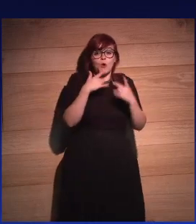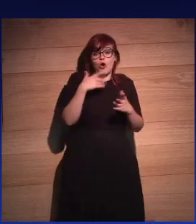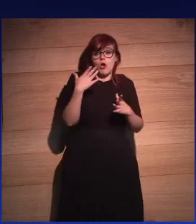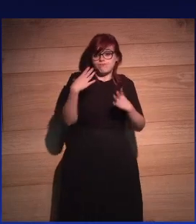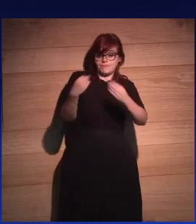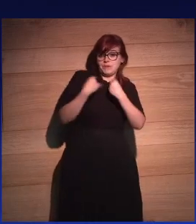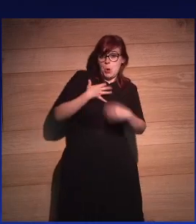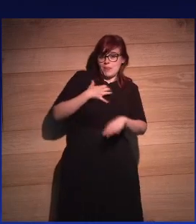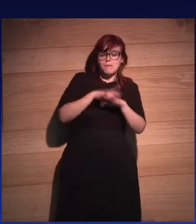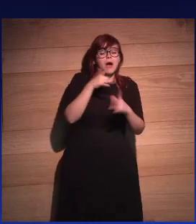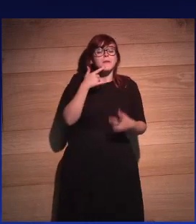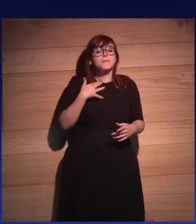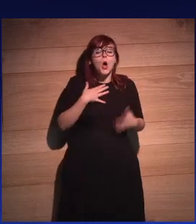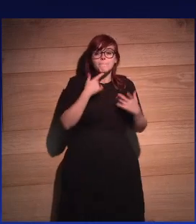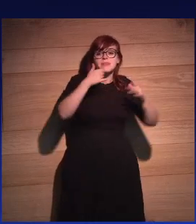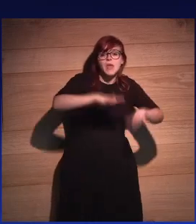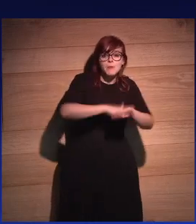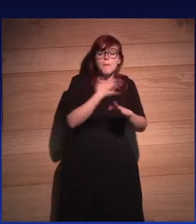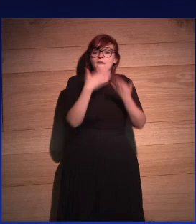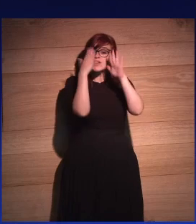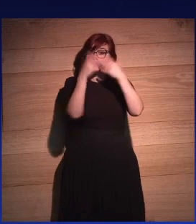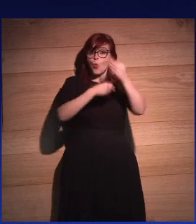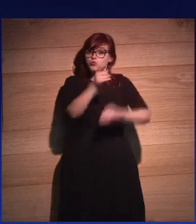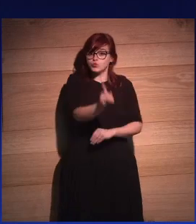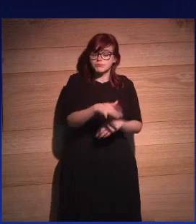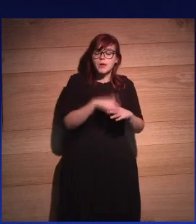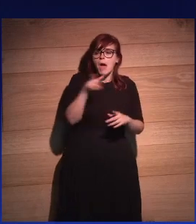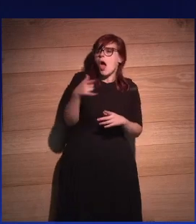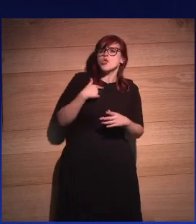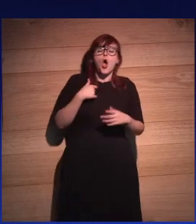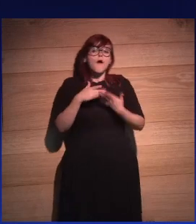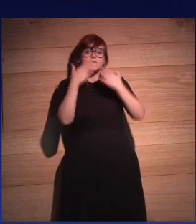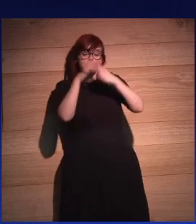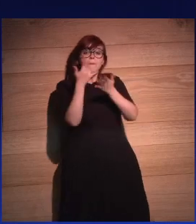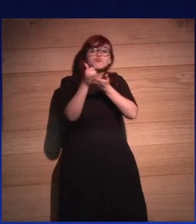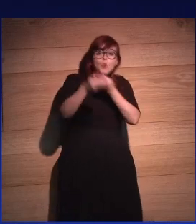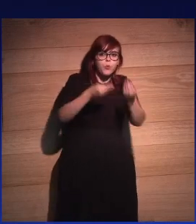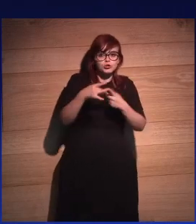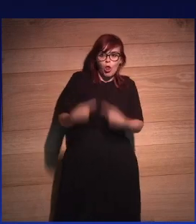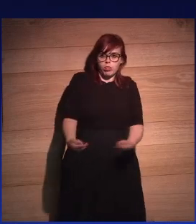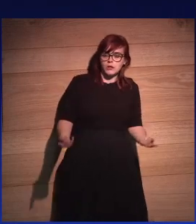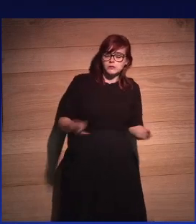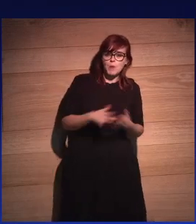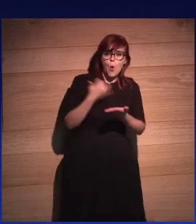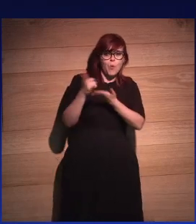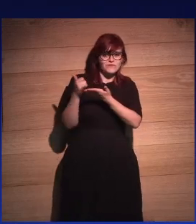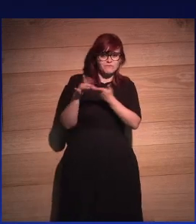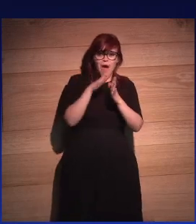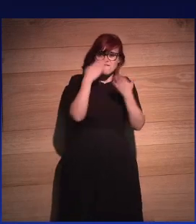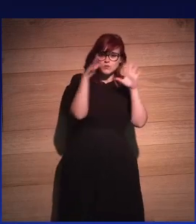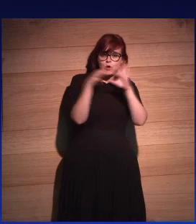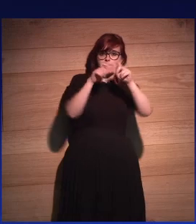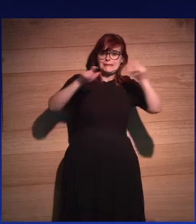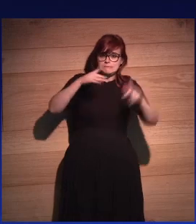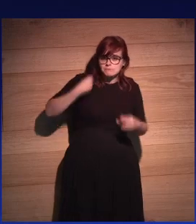reñir. A mí no me pueden pillar porque yo no uso Facebook. Digo, vale, tú no usas Facebook, pero usas WhatsApp. Sí, claro, todos los días. Digo yo, ¿WhatsApp es una empresa de Facebook?